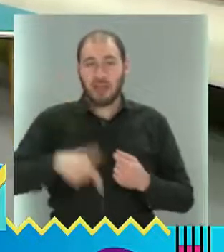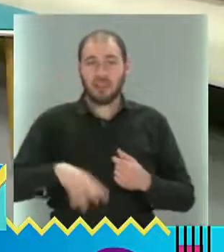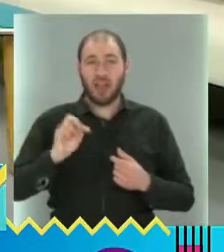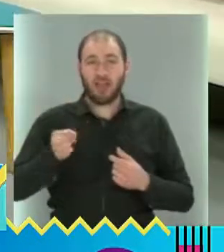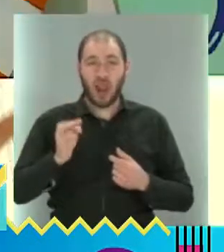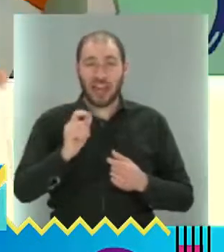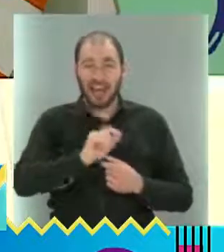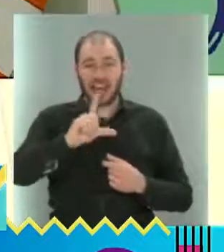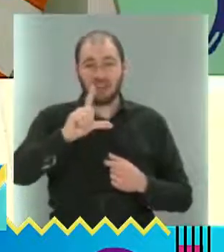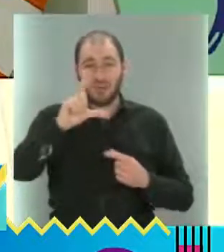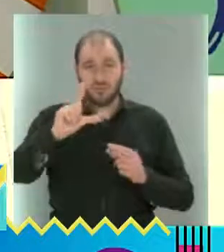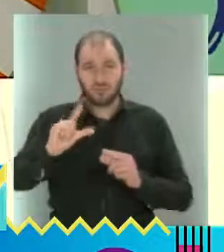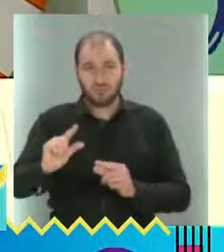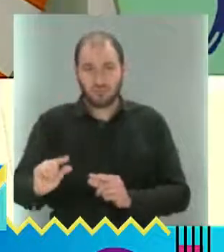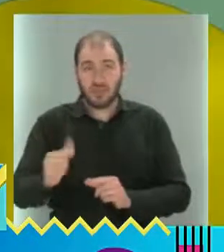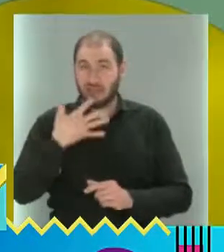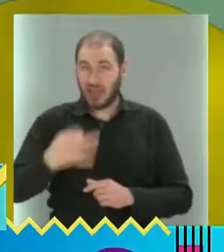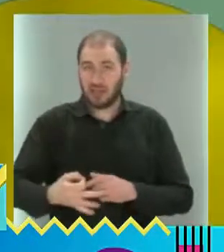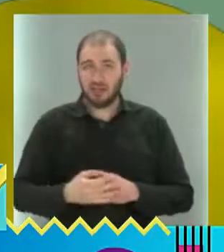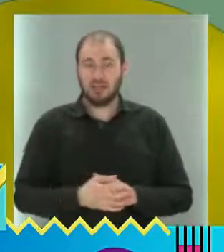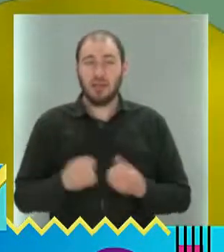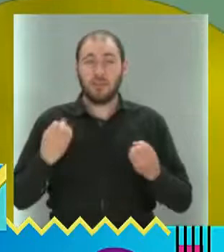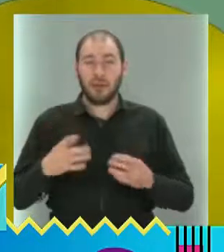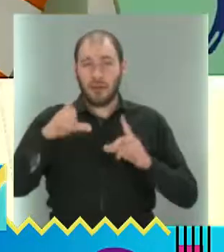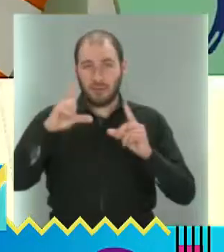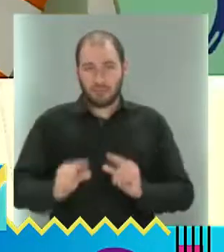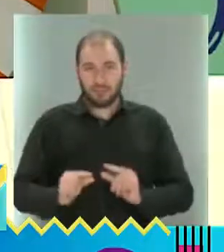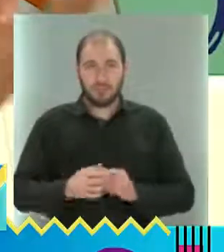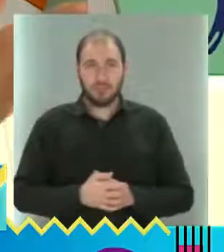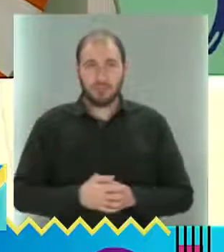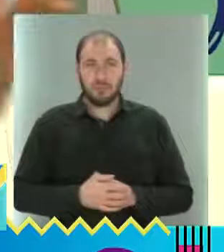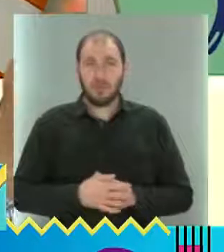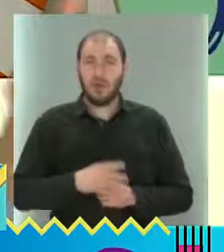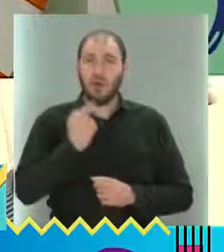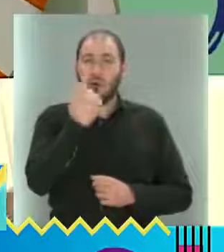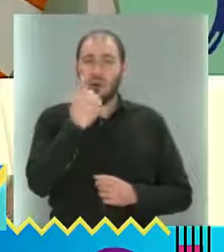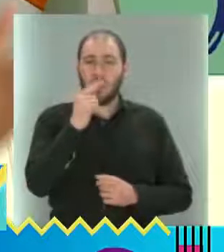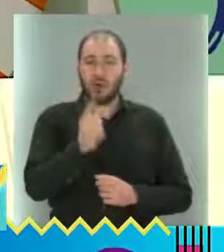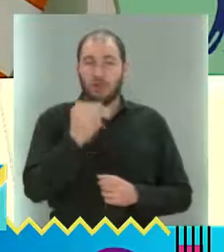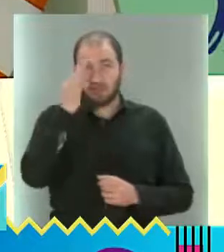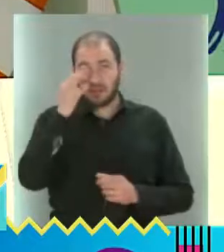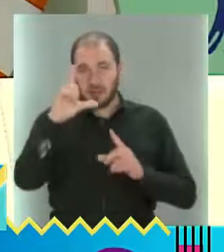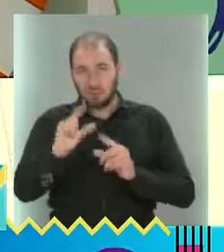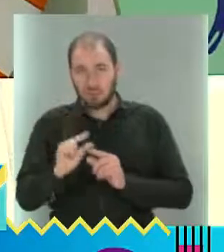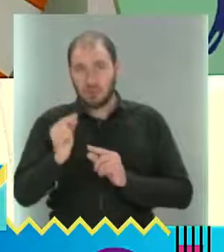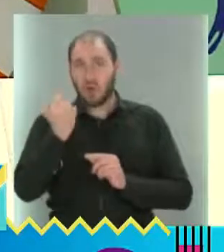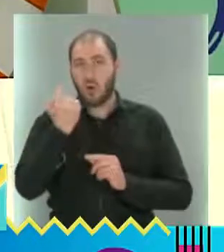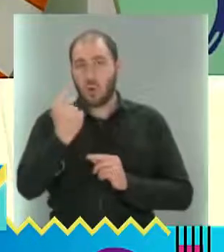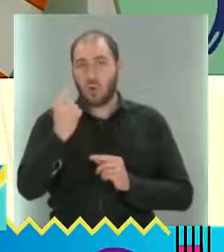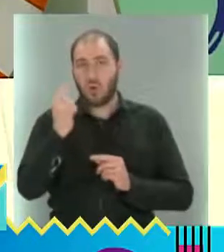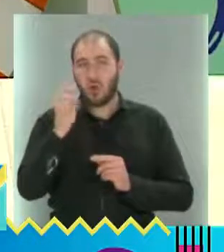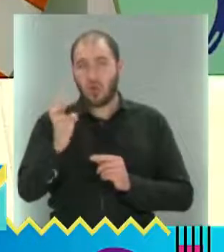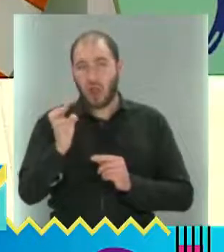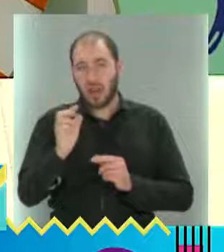dólares, el litro, iba bajando, lo cual es cierto, porque ha bajado de 1,20 a un dólar